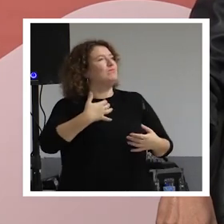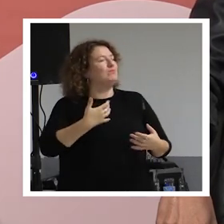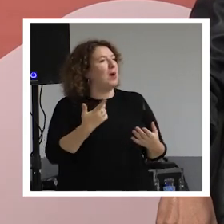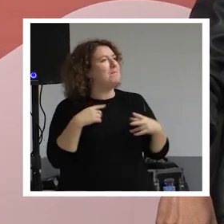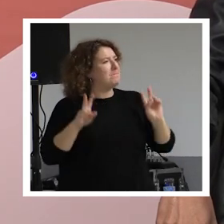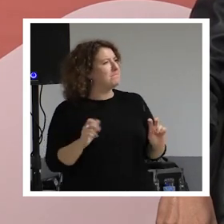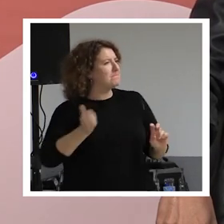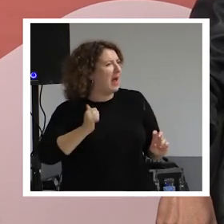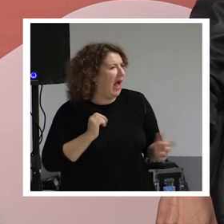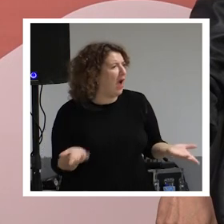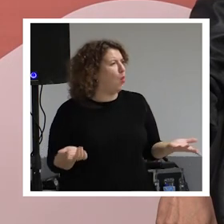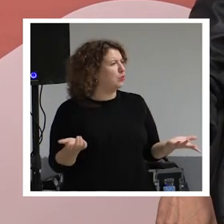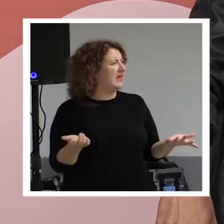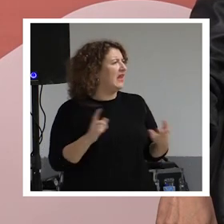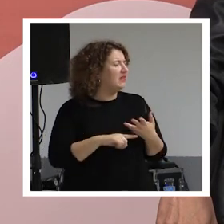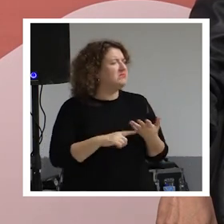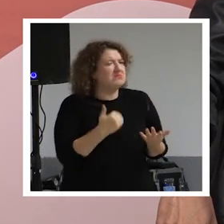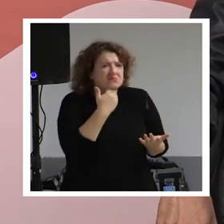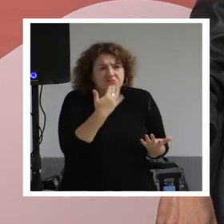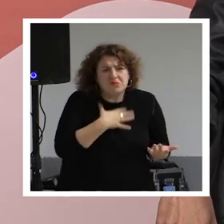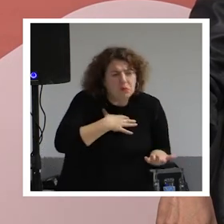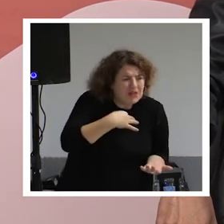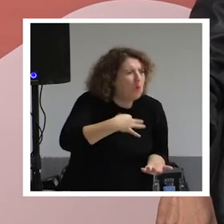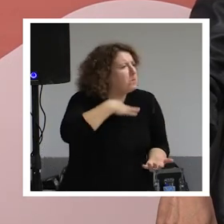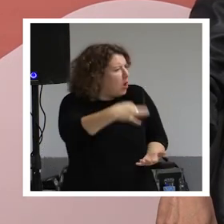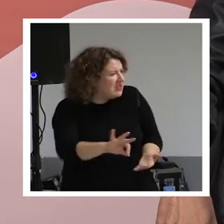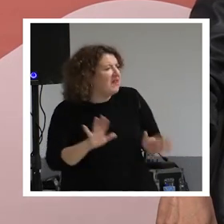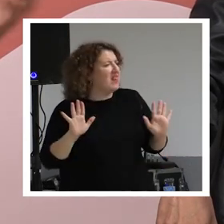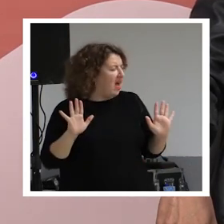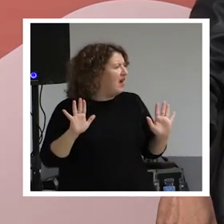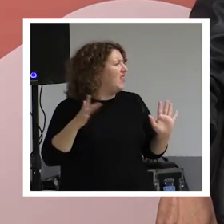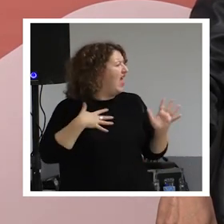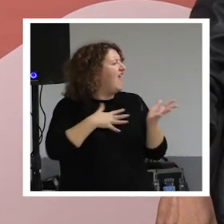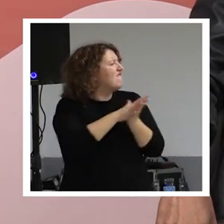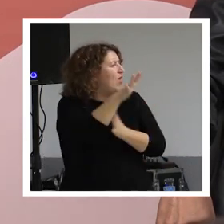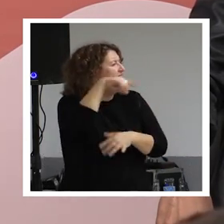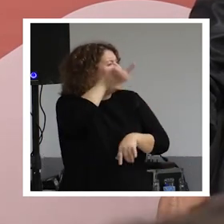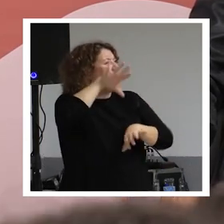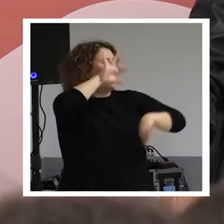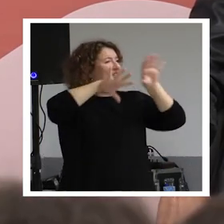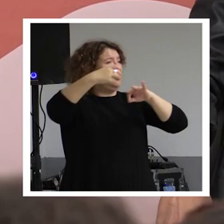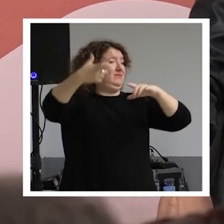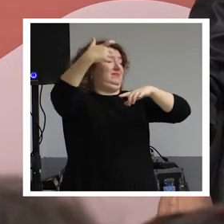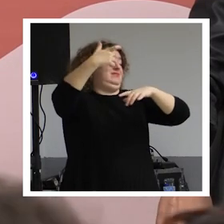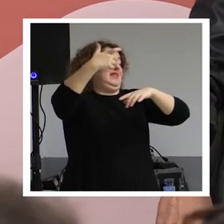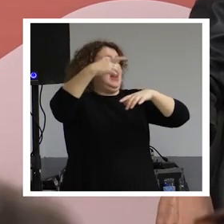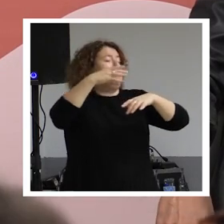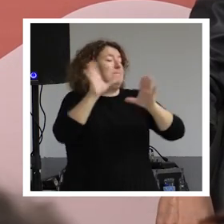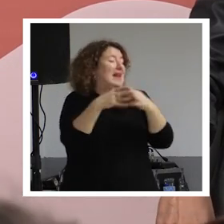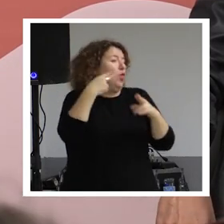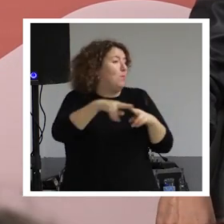cómo le damos poder no cómo le damos posibilidad de que las personas que vayan ahí se sientan útiles se